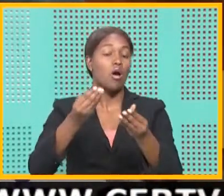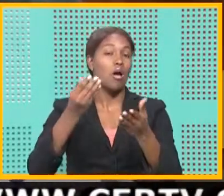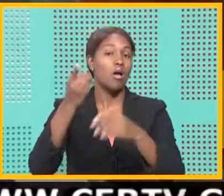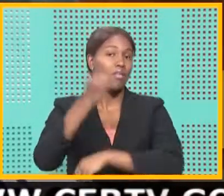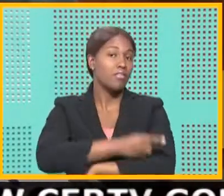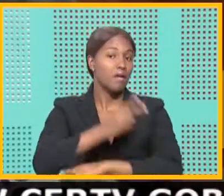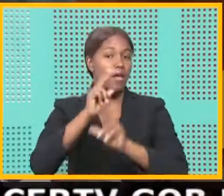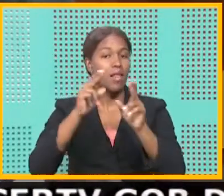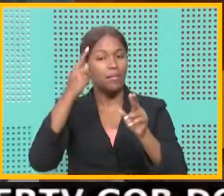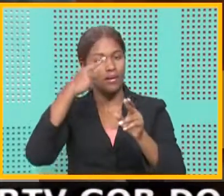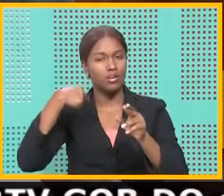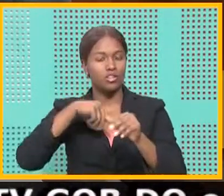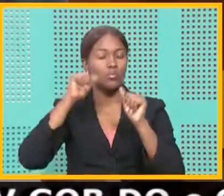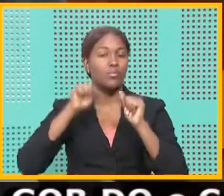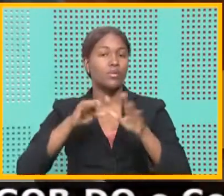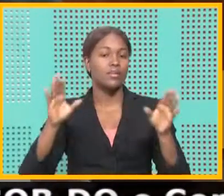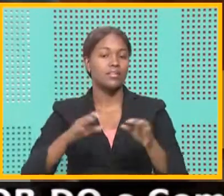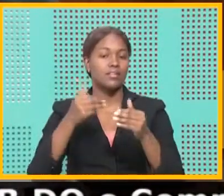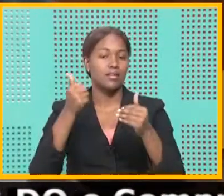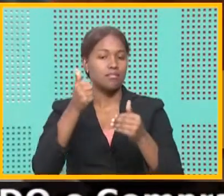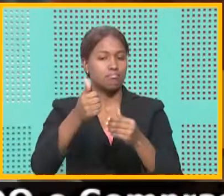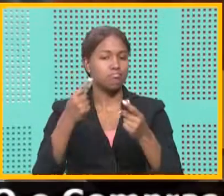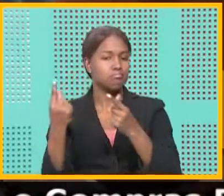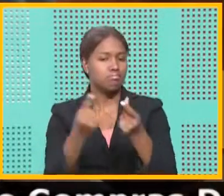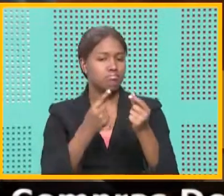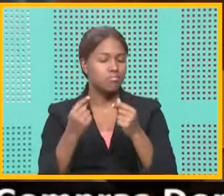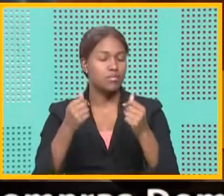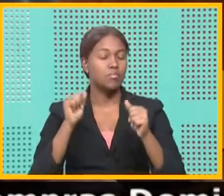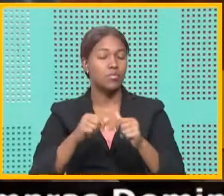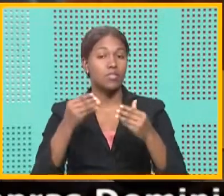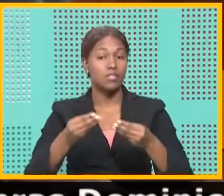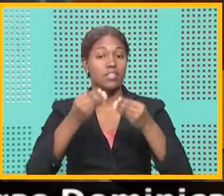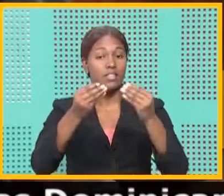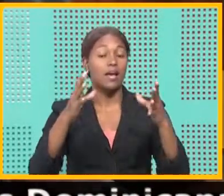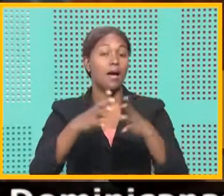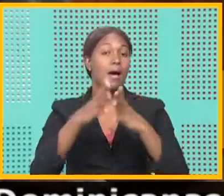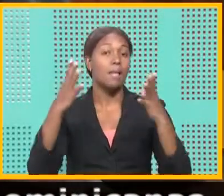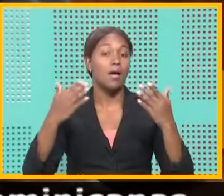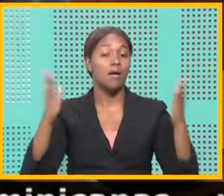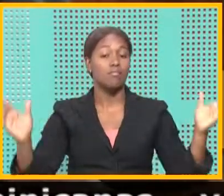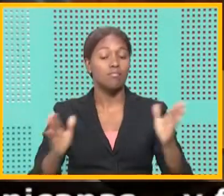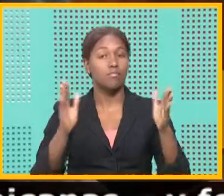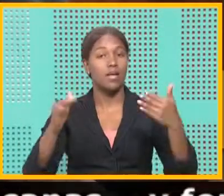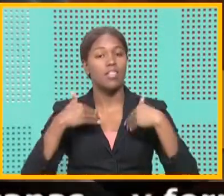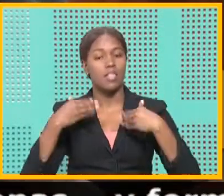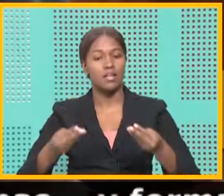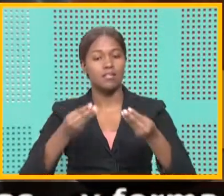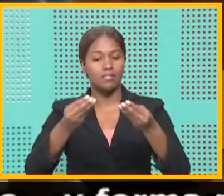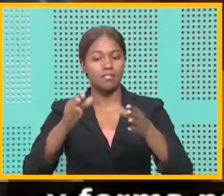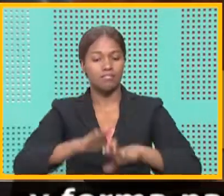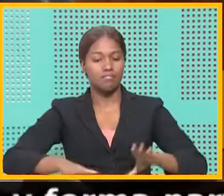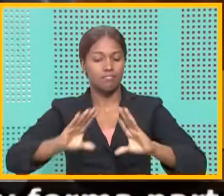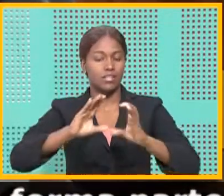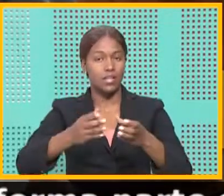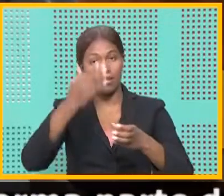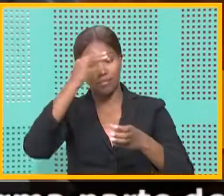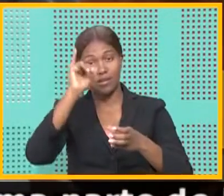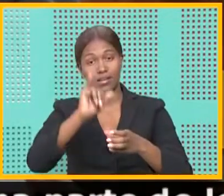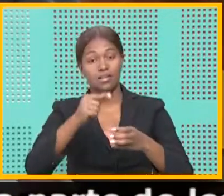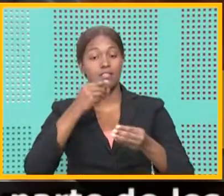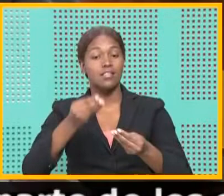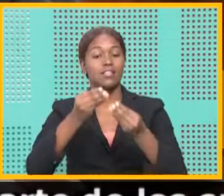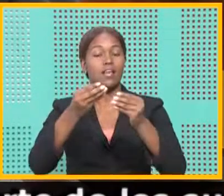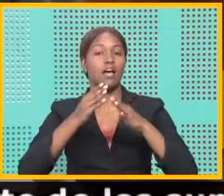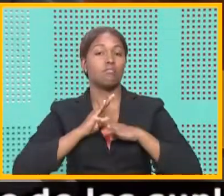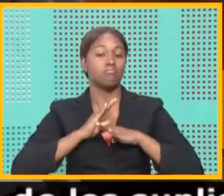para nosotros poder hacer esas grandes actividades que son de las que más motivación causa en el sector agropecuario, porque eso le da